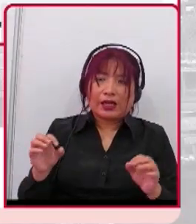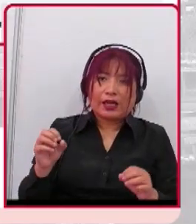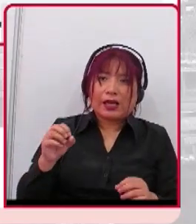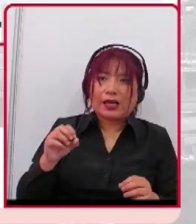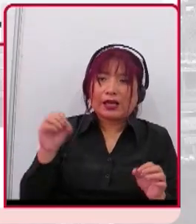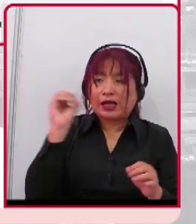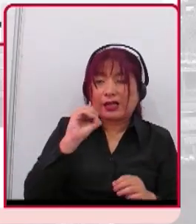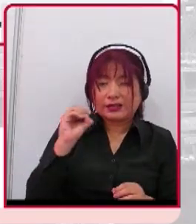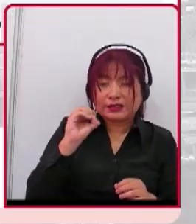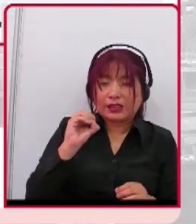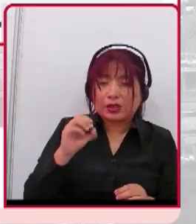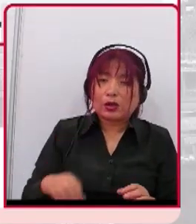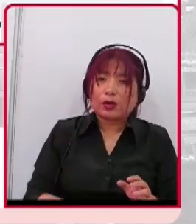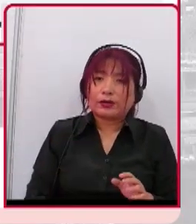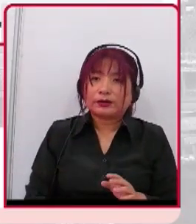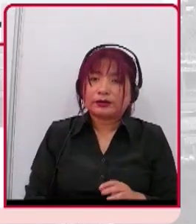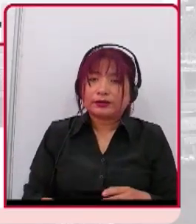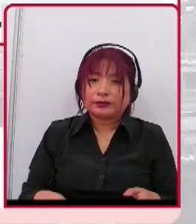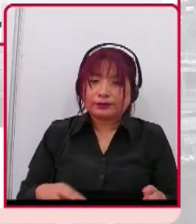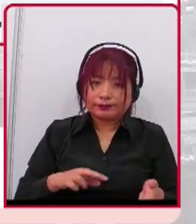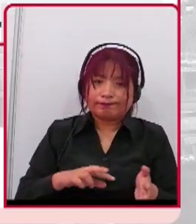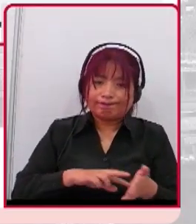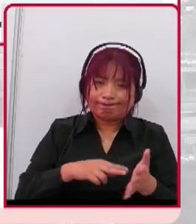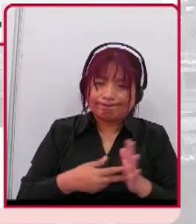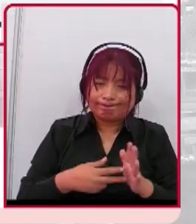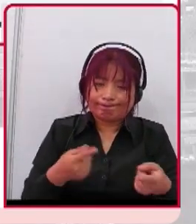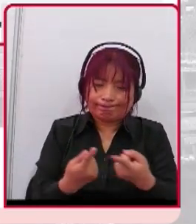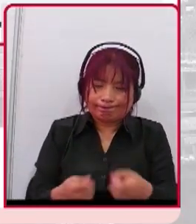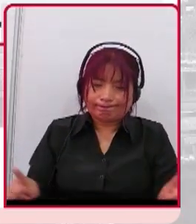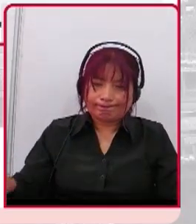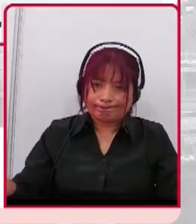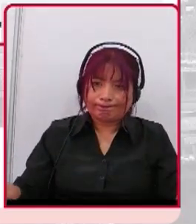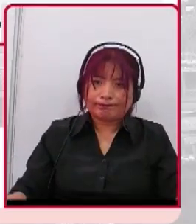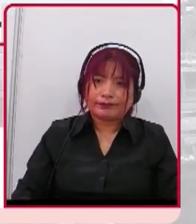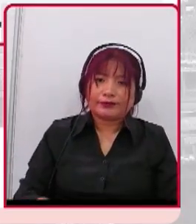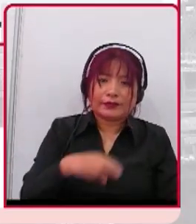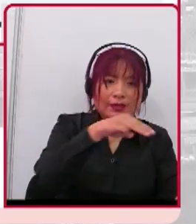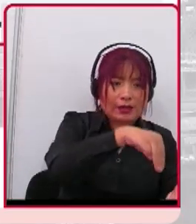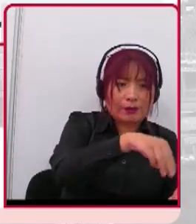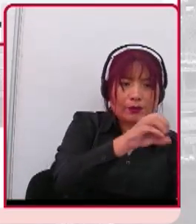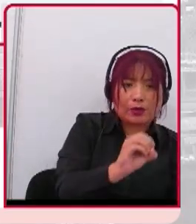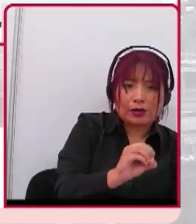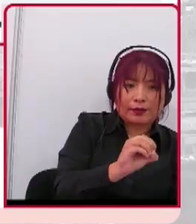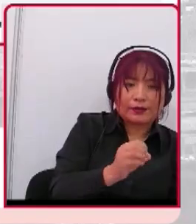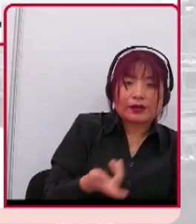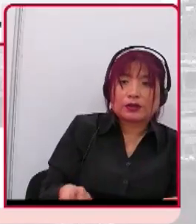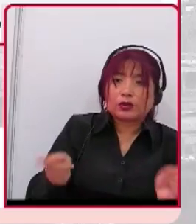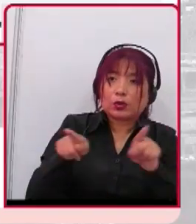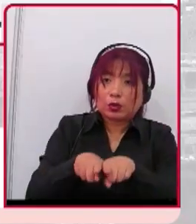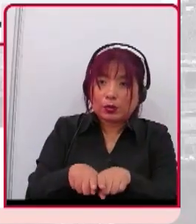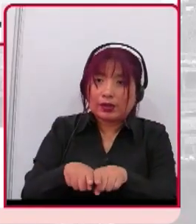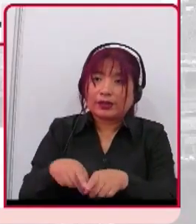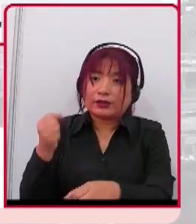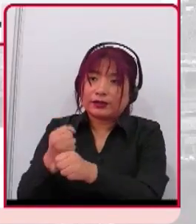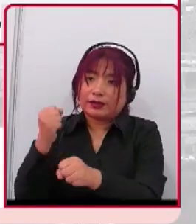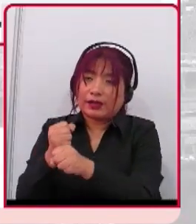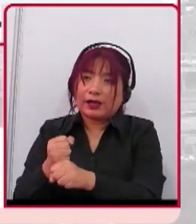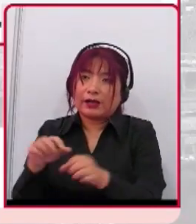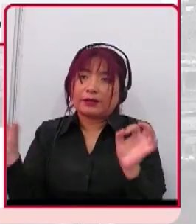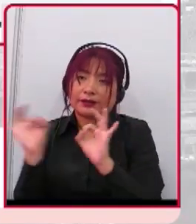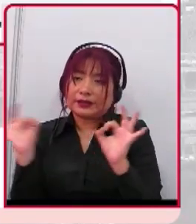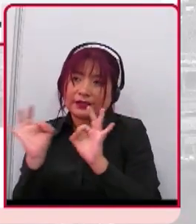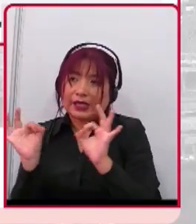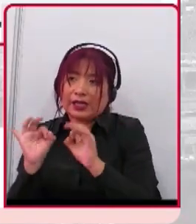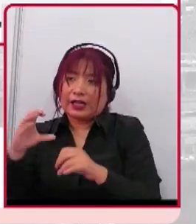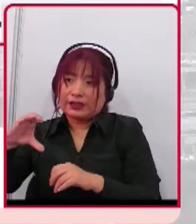una diferencia estadísticamente significativa entre la recuperación de molibdeno cuando trabajamos en el escenario sin CO2.